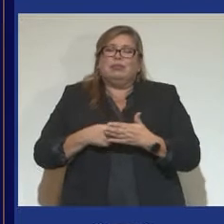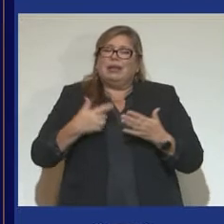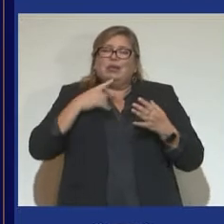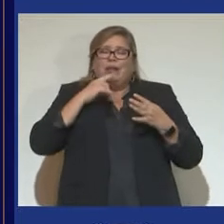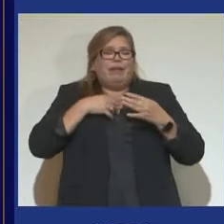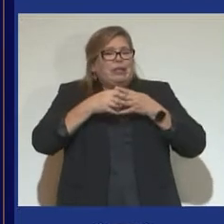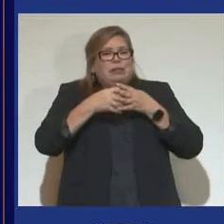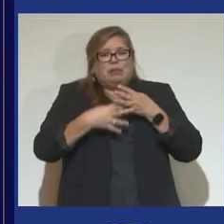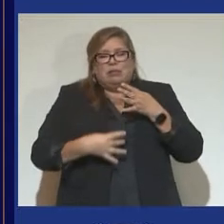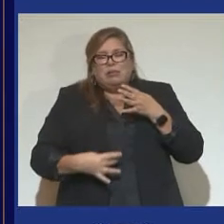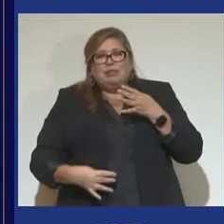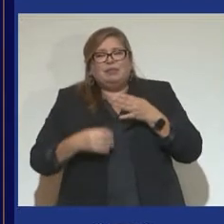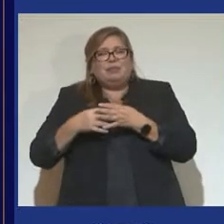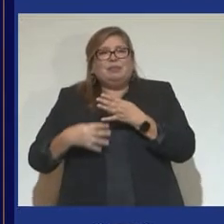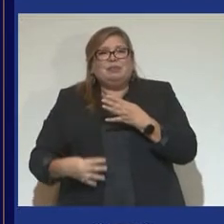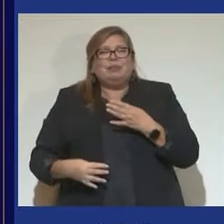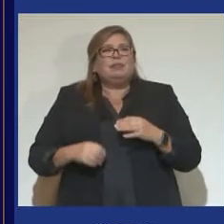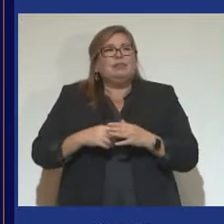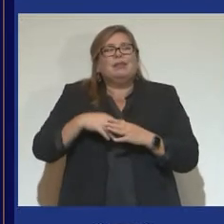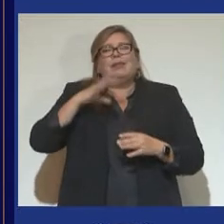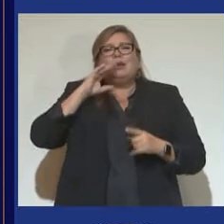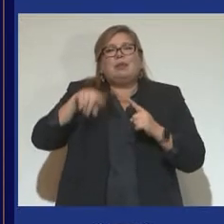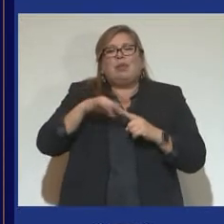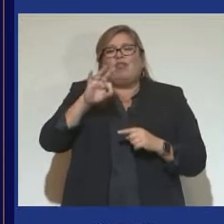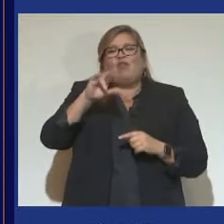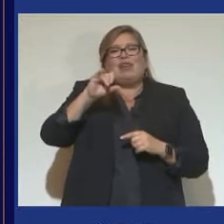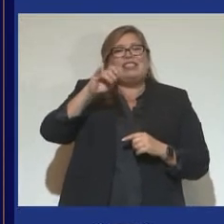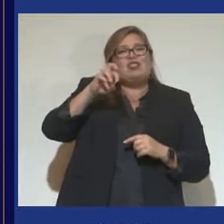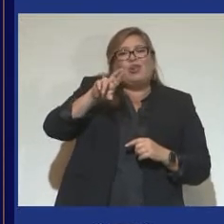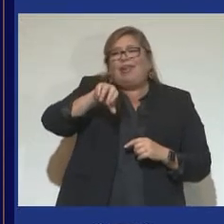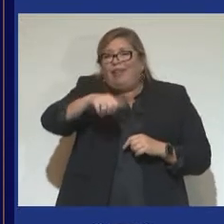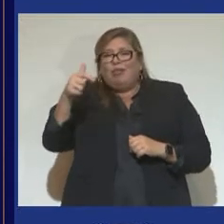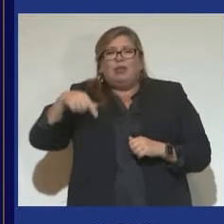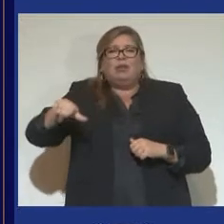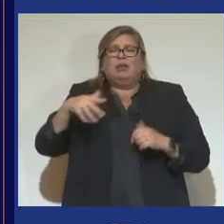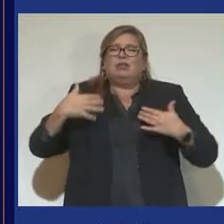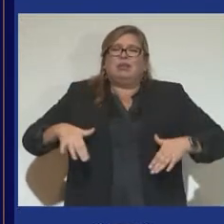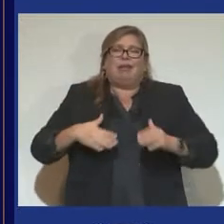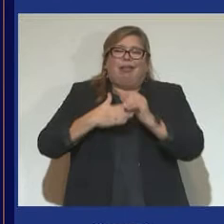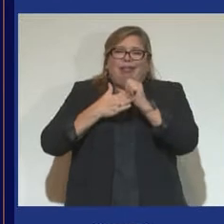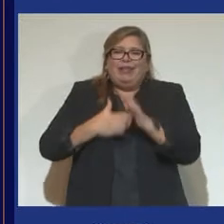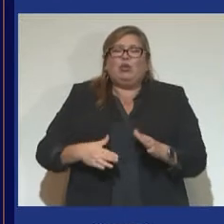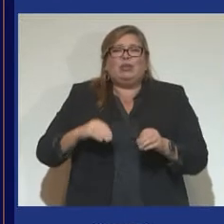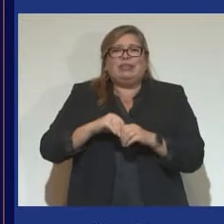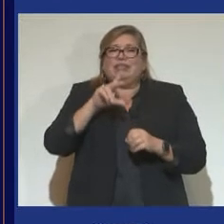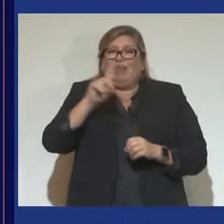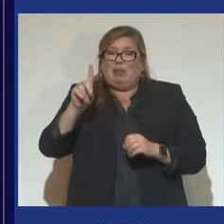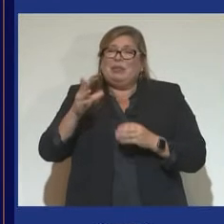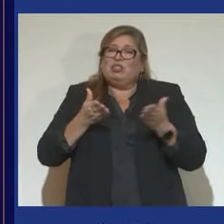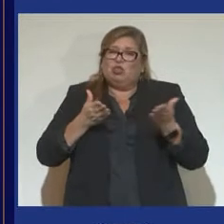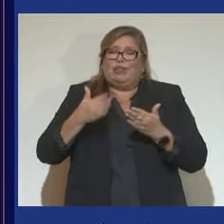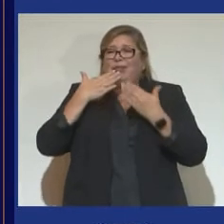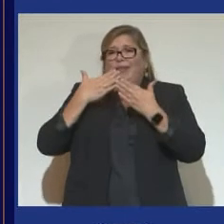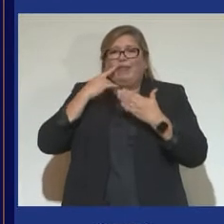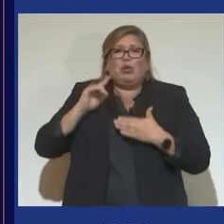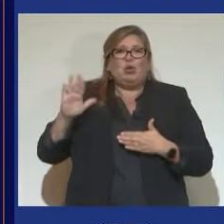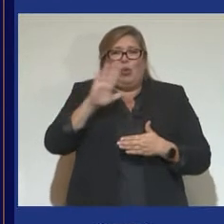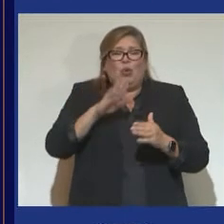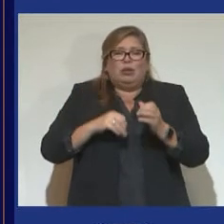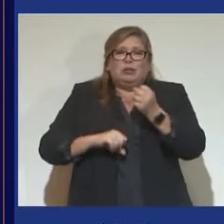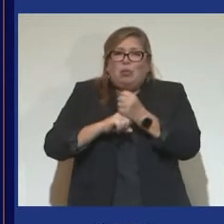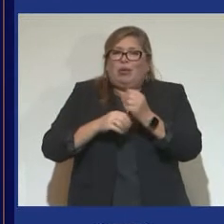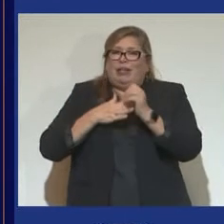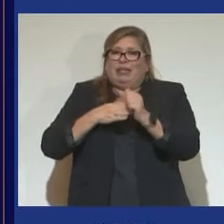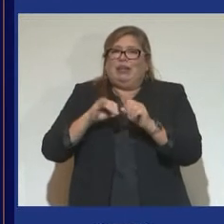puedo pasar por la lista de facer y otros más líderes increíbles en servicios de desarrollo gracias por su apoyo